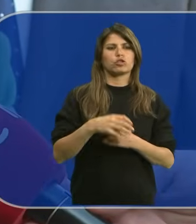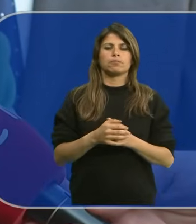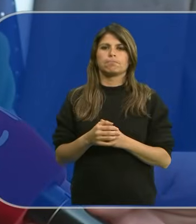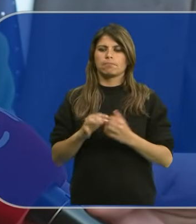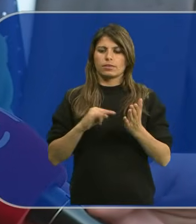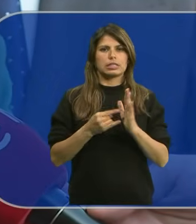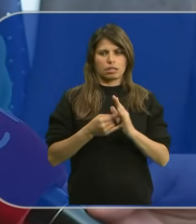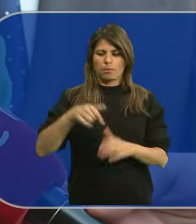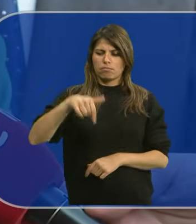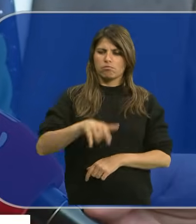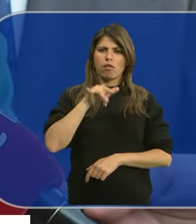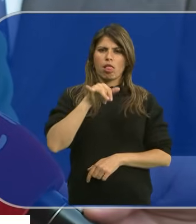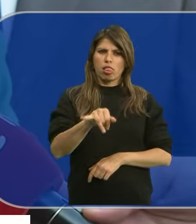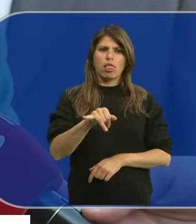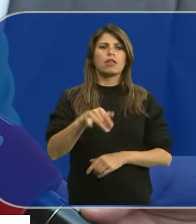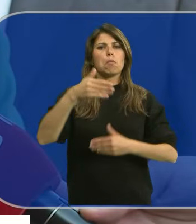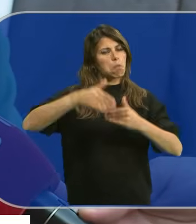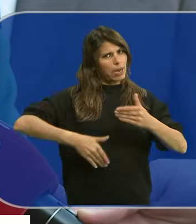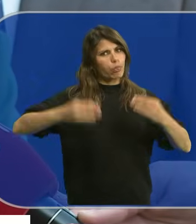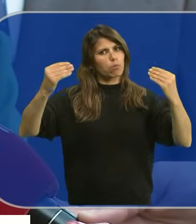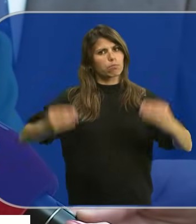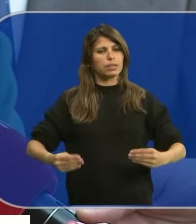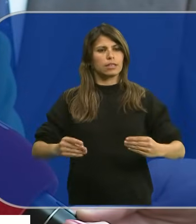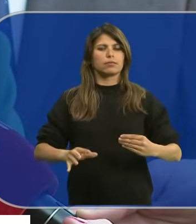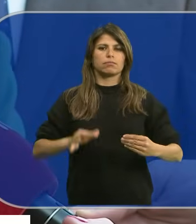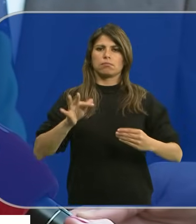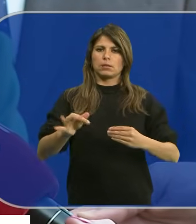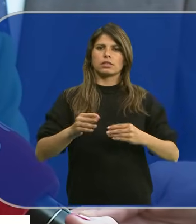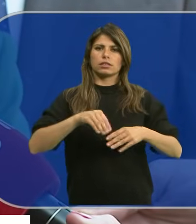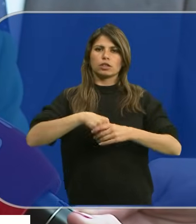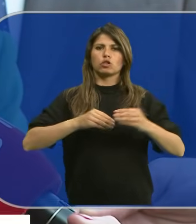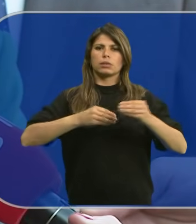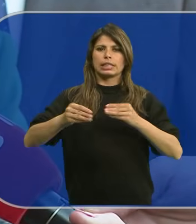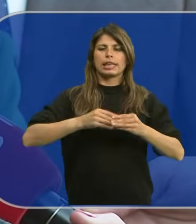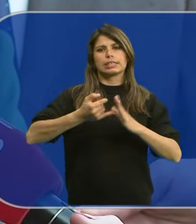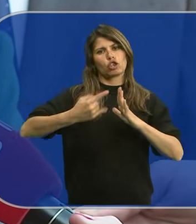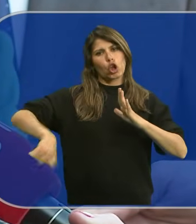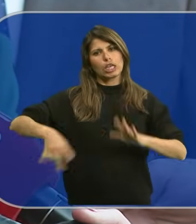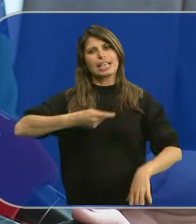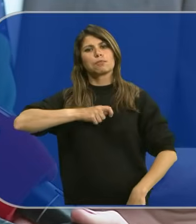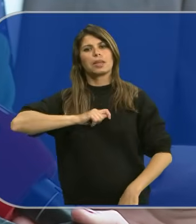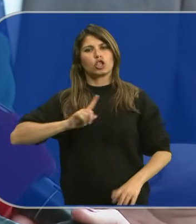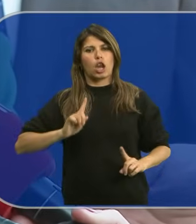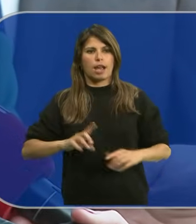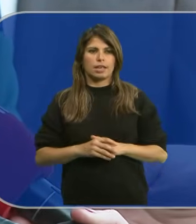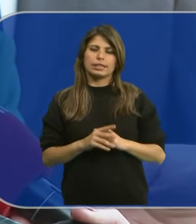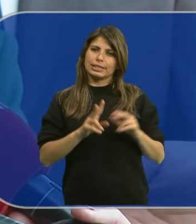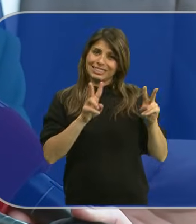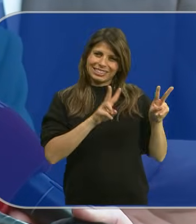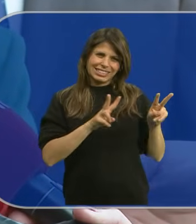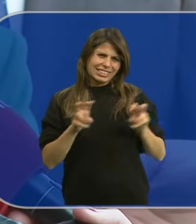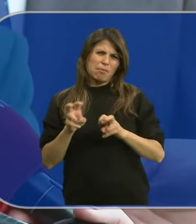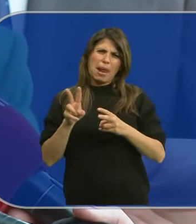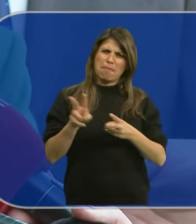sistema va a estar aquí, va a estar dentro de plazo y va a estar con material y tecnología española. Ningún tema relativo